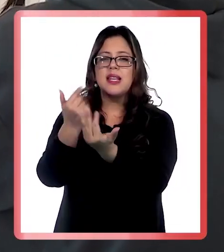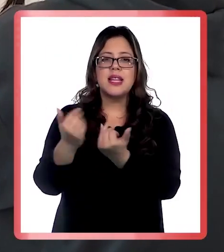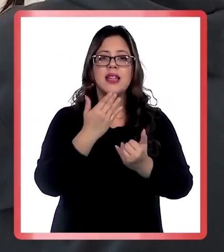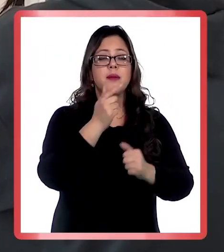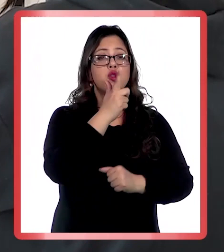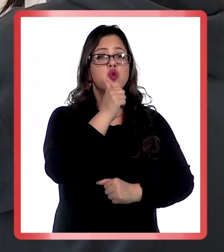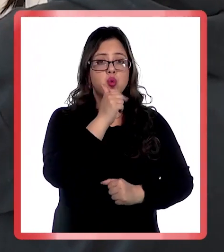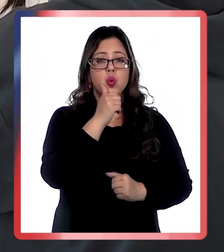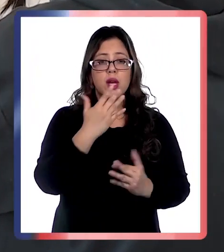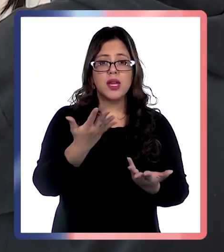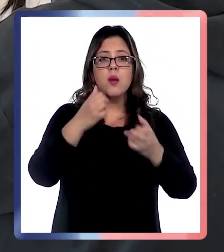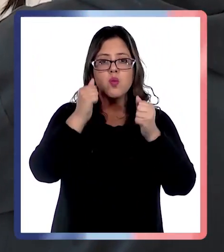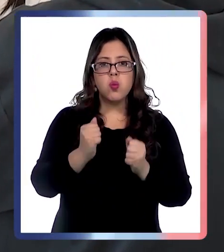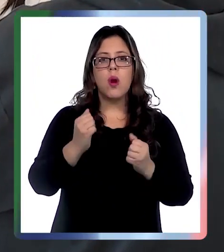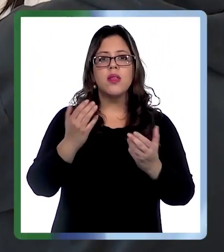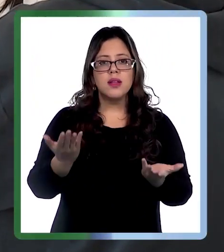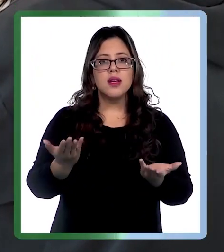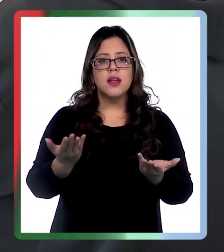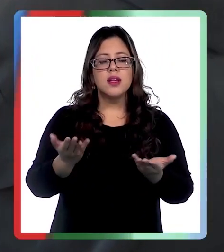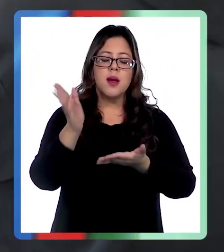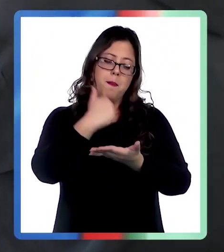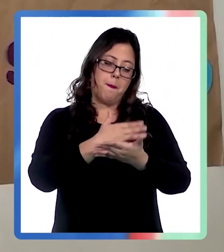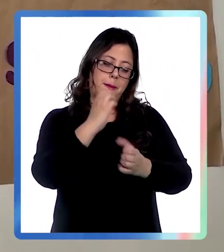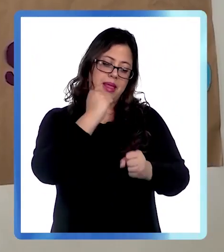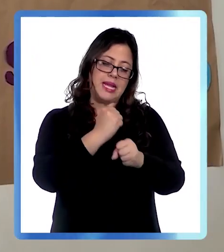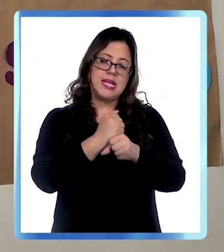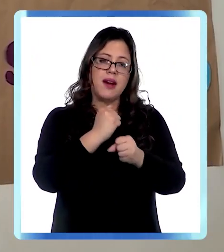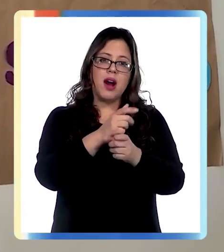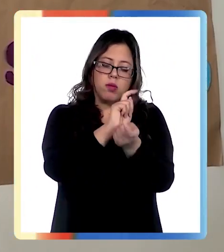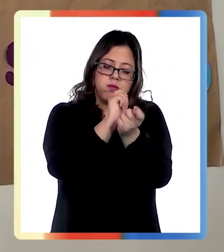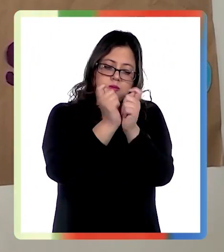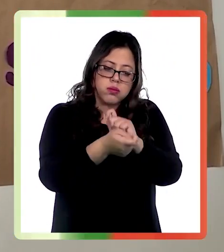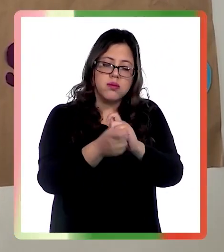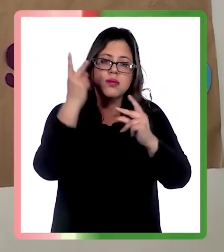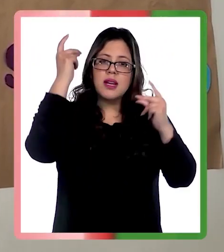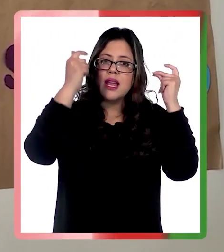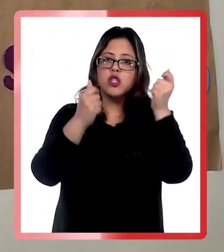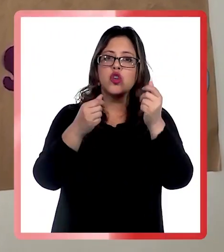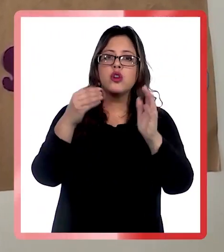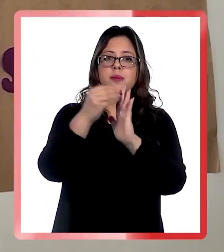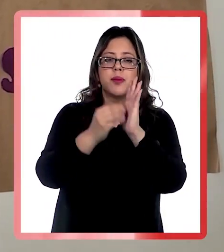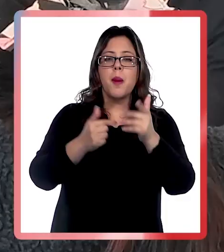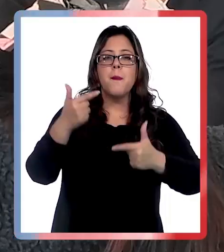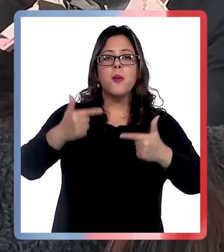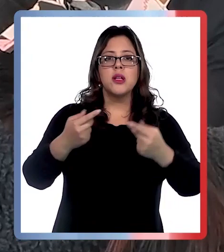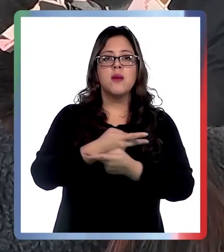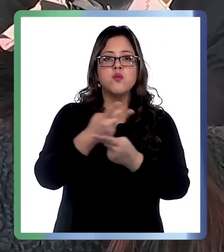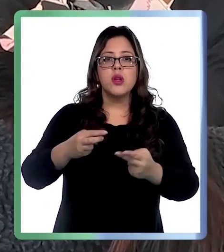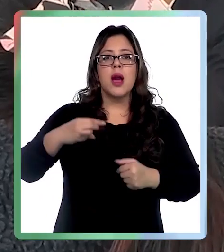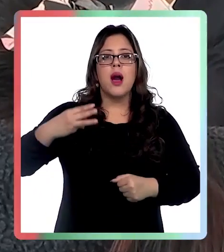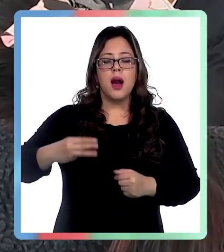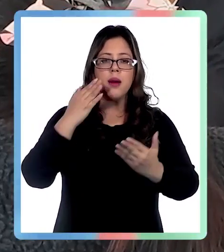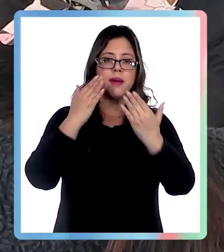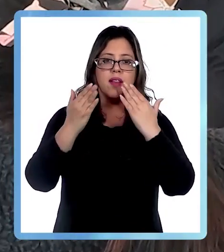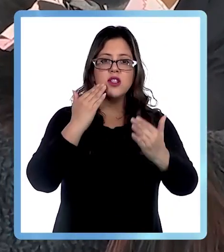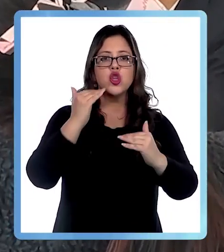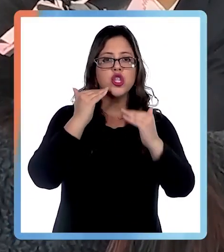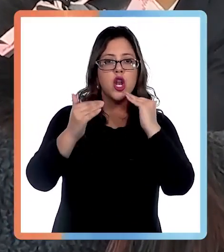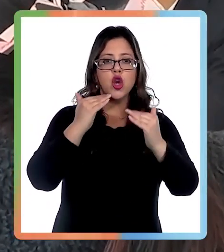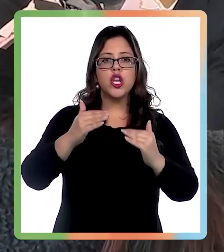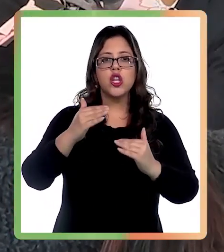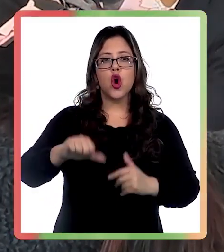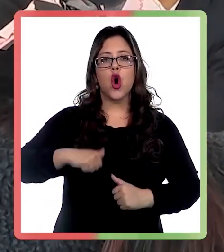compilar las ideas necesidades e inquietudes que podrán ser usadas como plan de trabajo y creación de políticas públicas